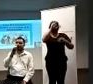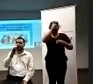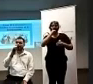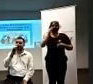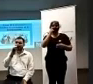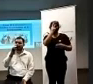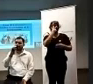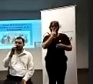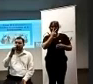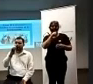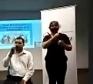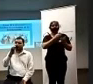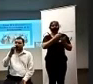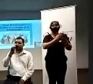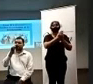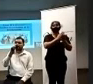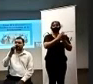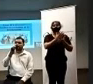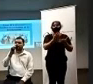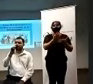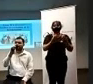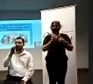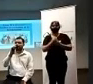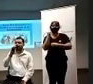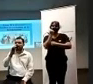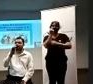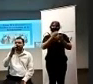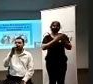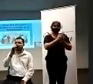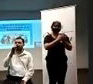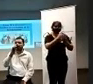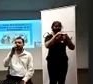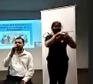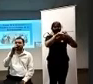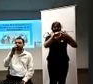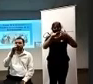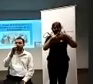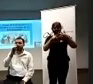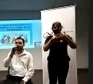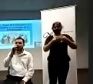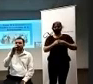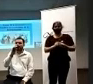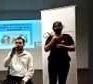entender tres necesidades o tres cuestiones que la persona con discapacidad priorizaba